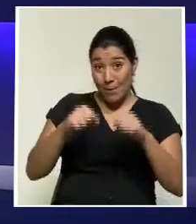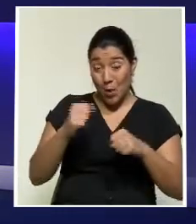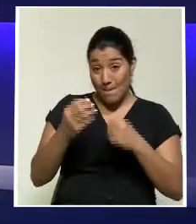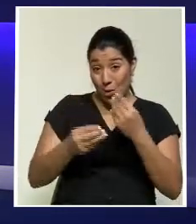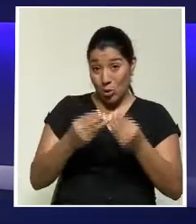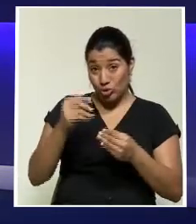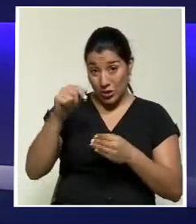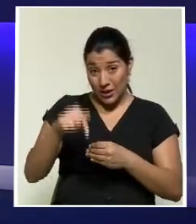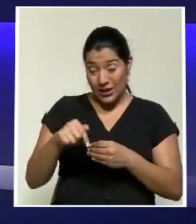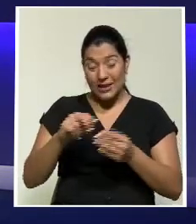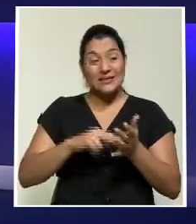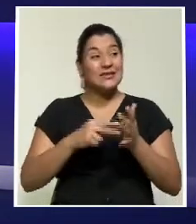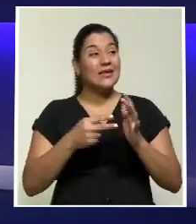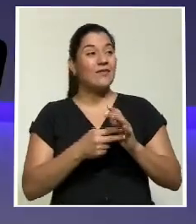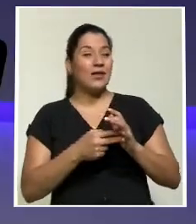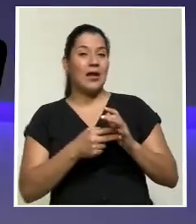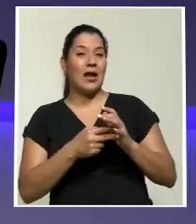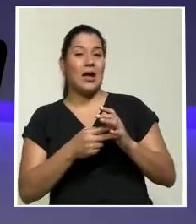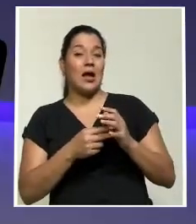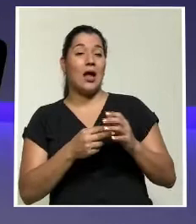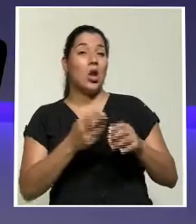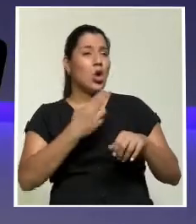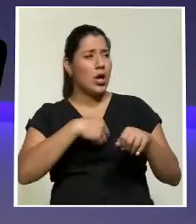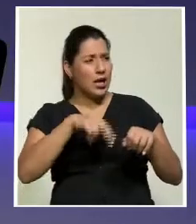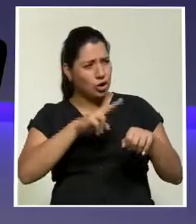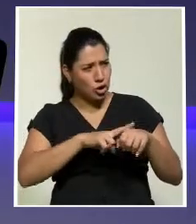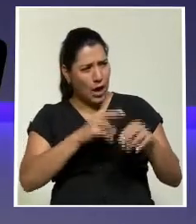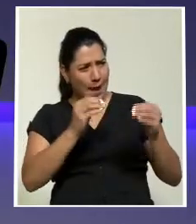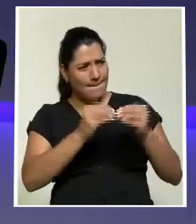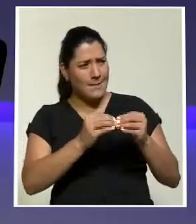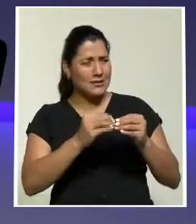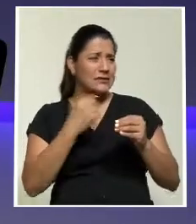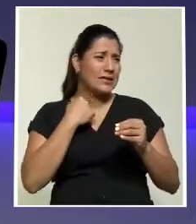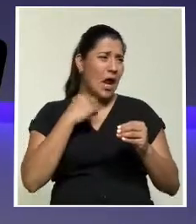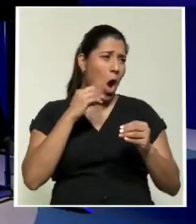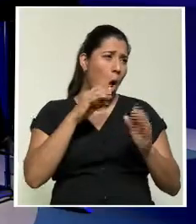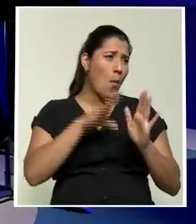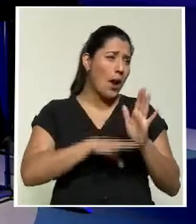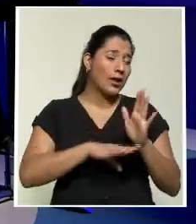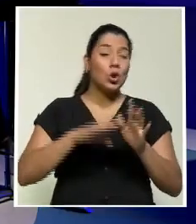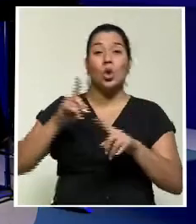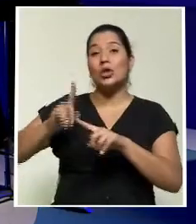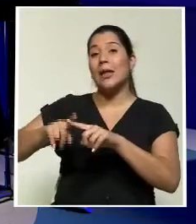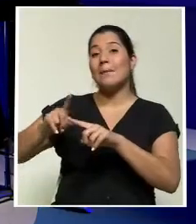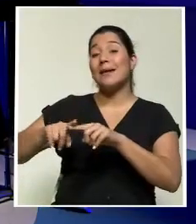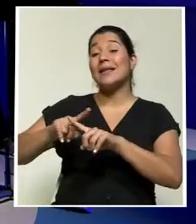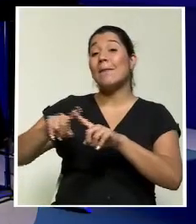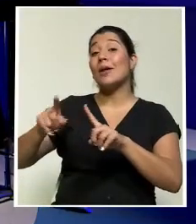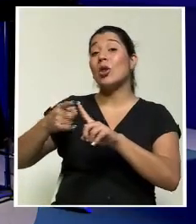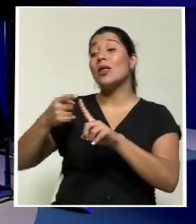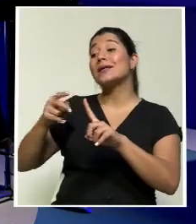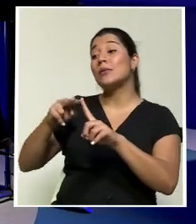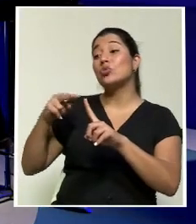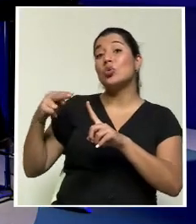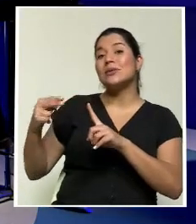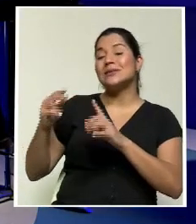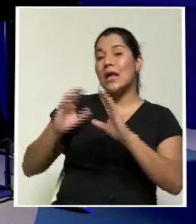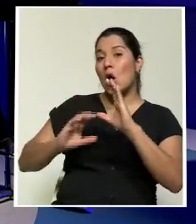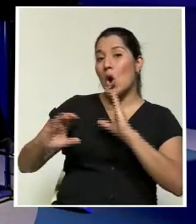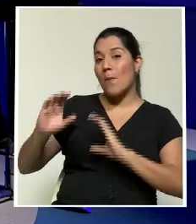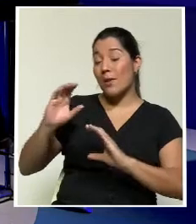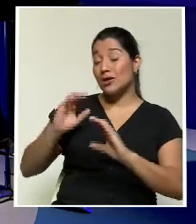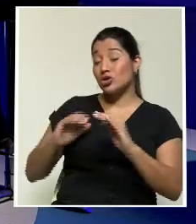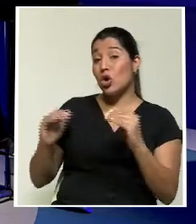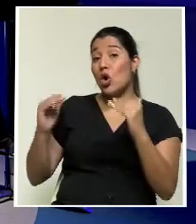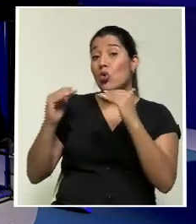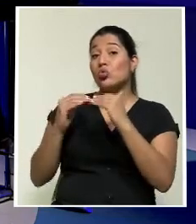sea, ¿lo nacional sería más barato o más caro? Dependiendo, pero digamos, desde una visión de comercio justo, lo que se busca es